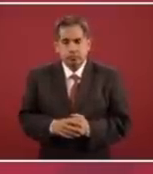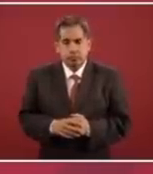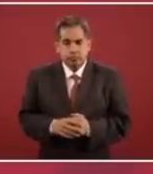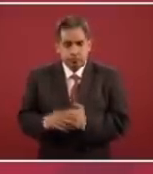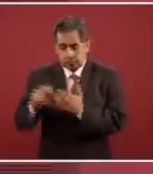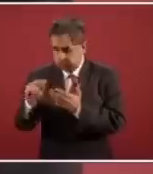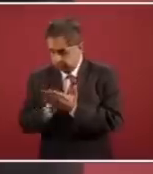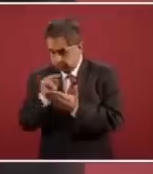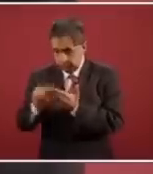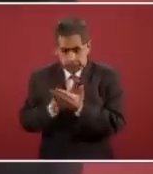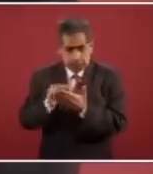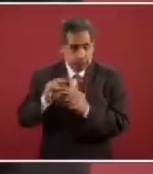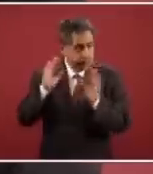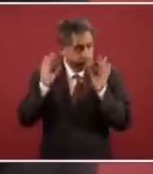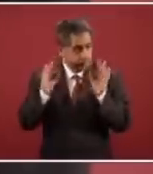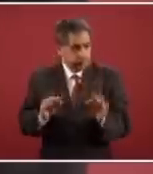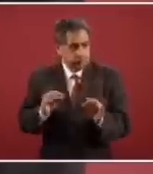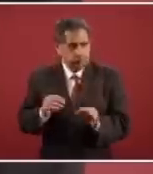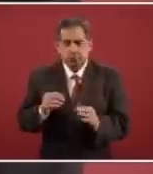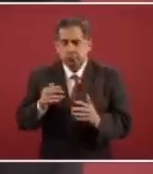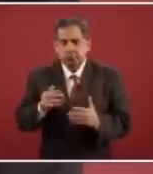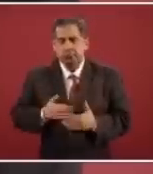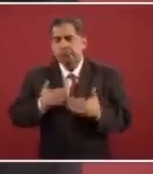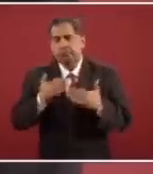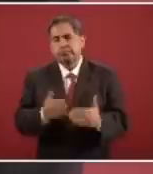se firma, hay confianza.